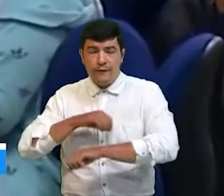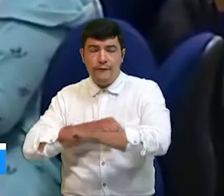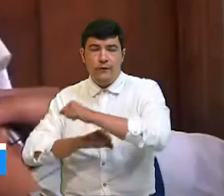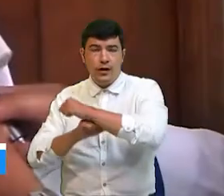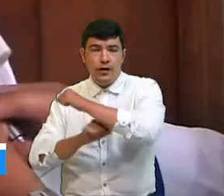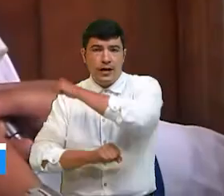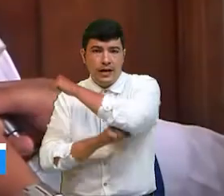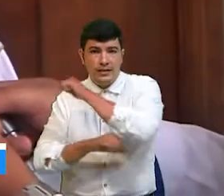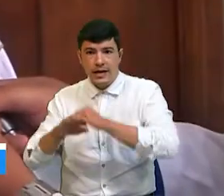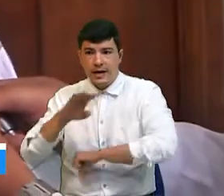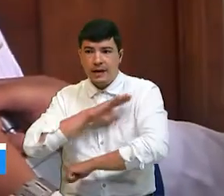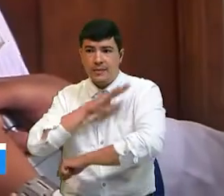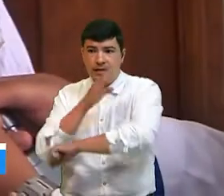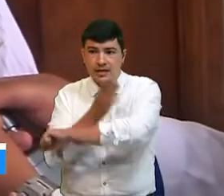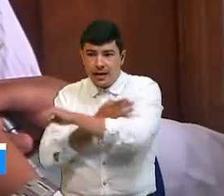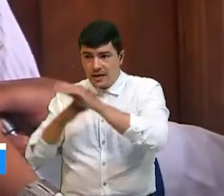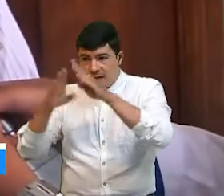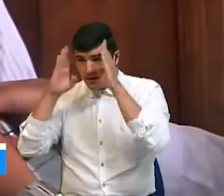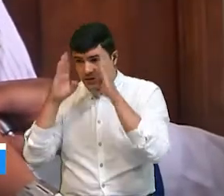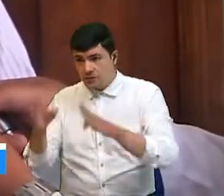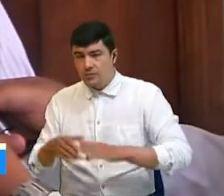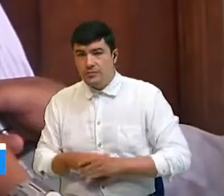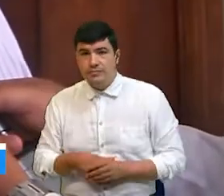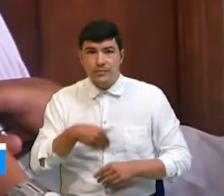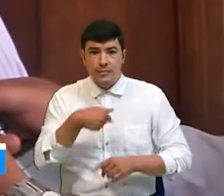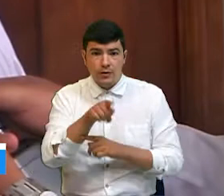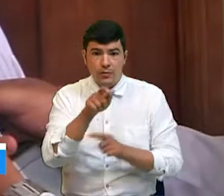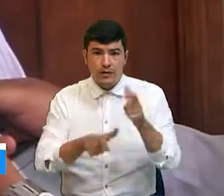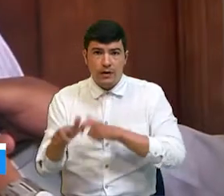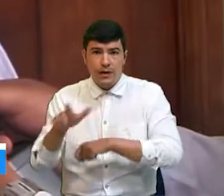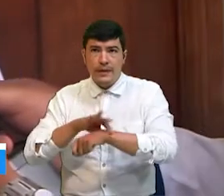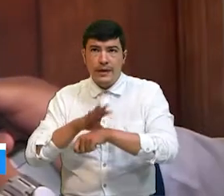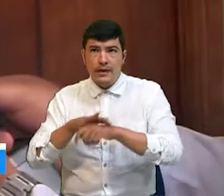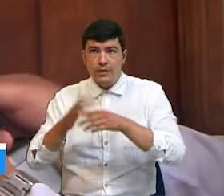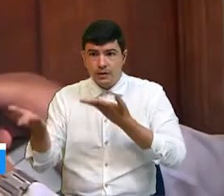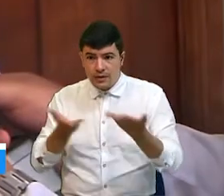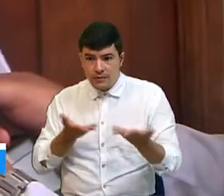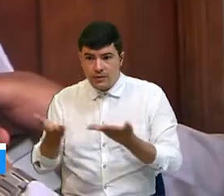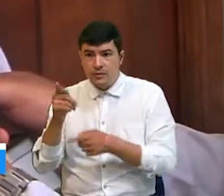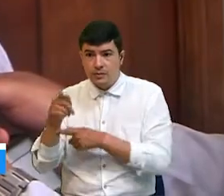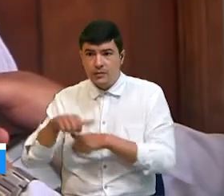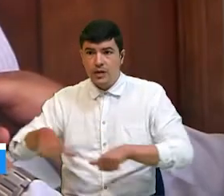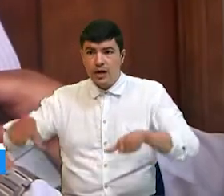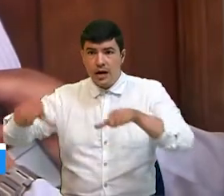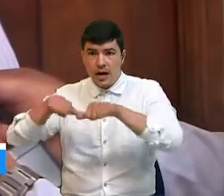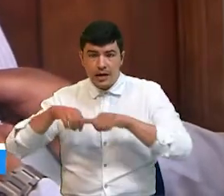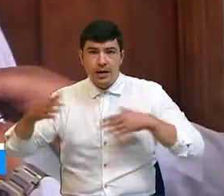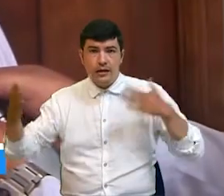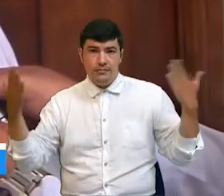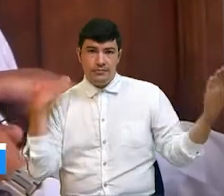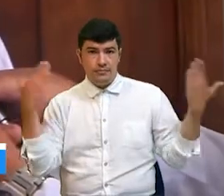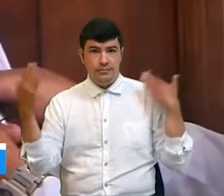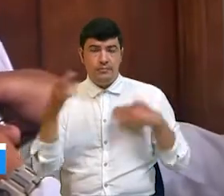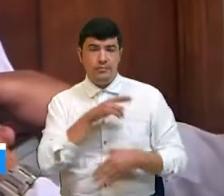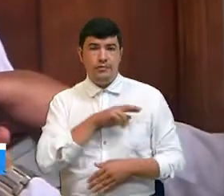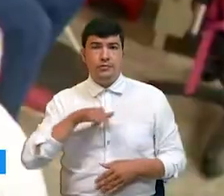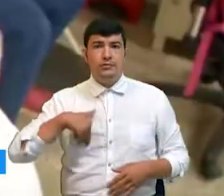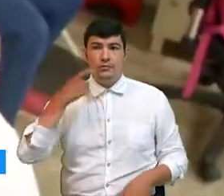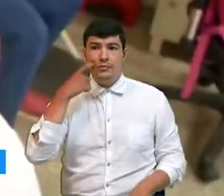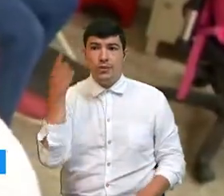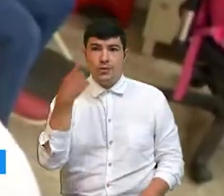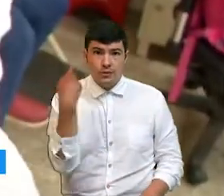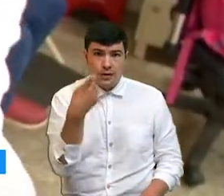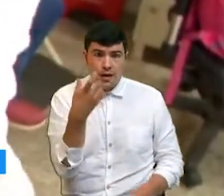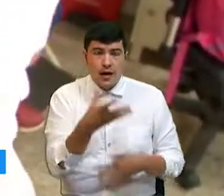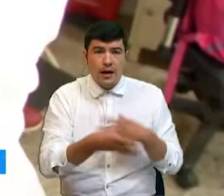esos rurales los médicos que van a prestar sus servicios pues son en rurales nosotros los estamos buscando y dentro dentro